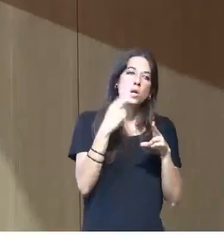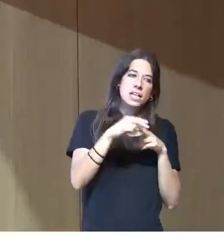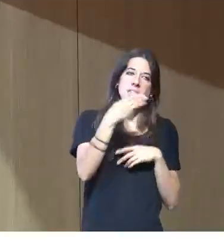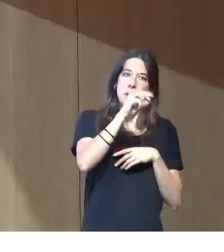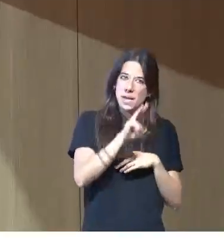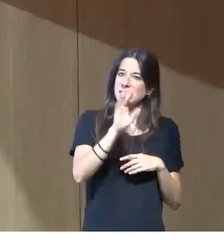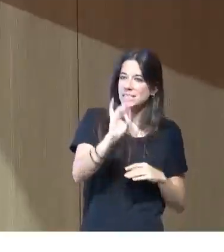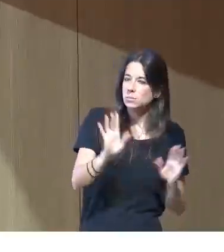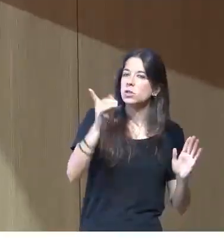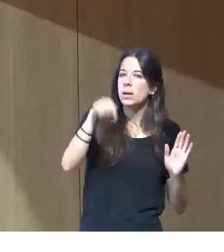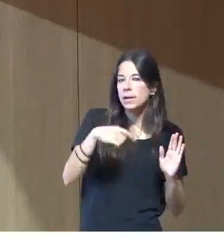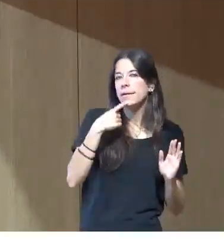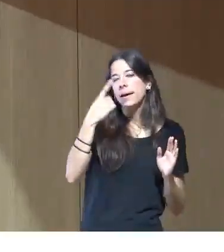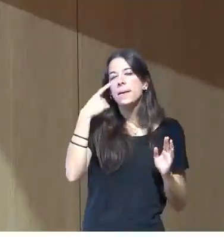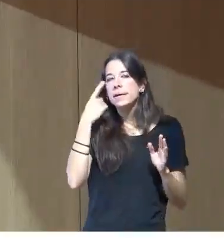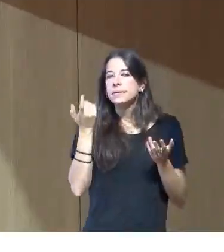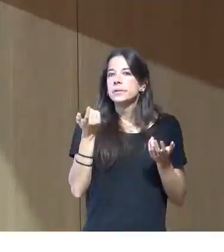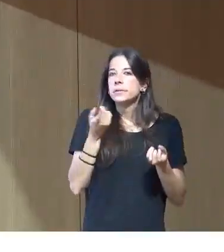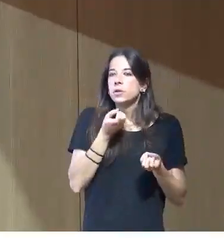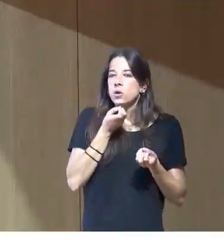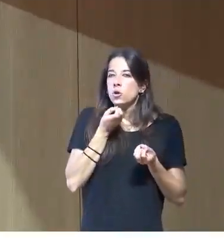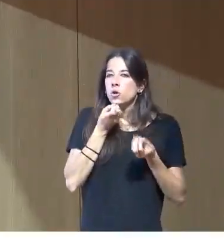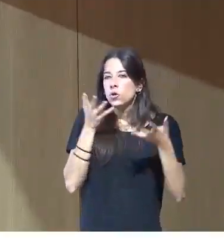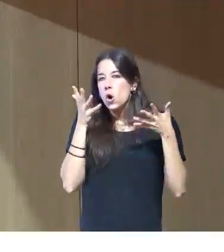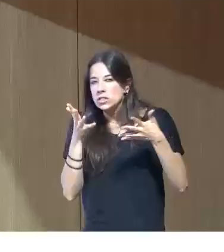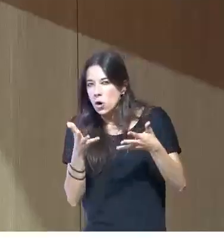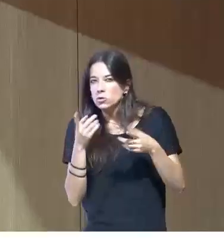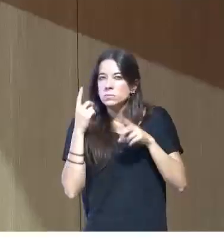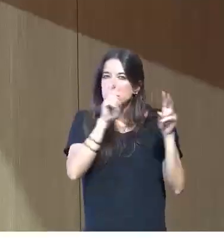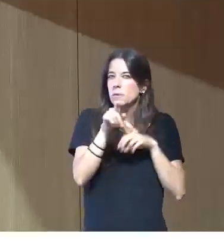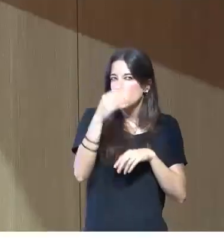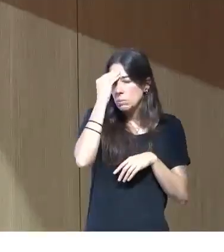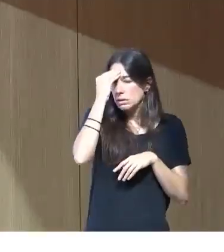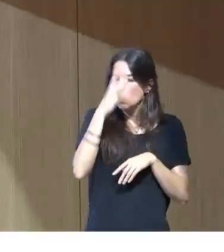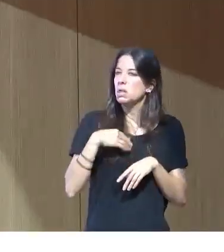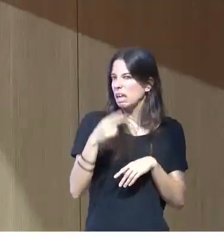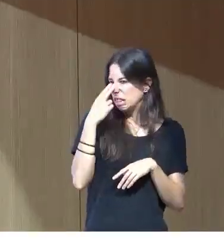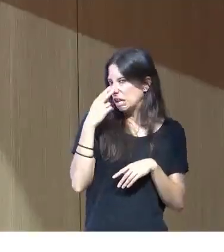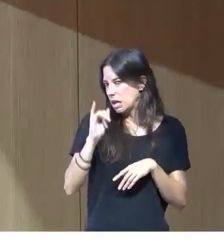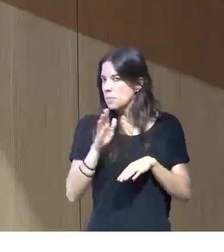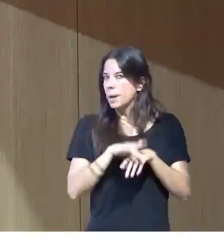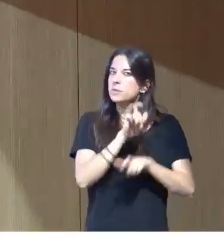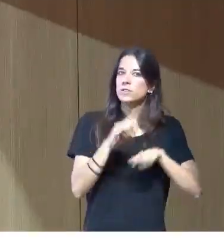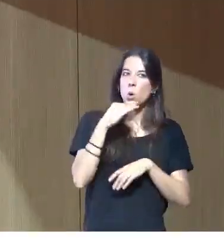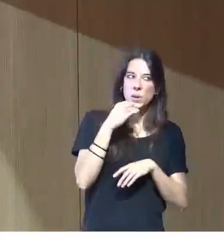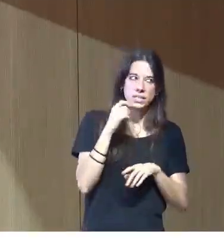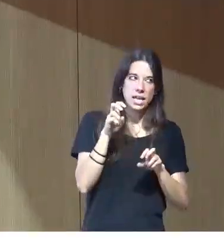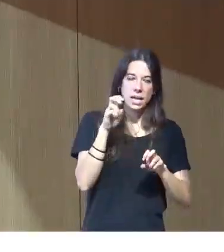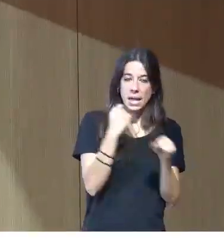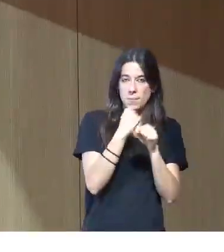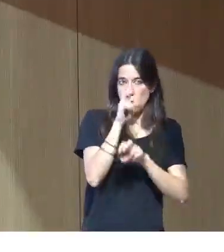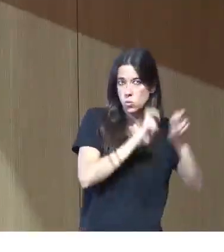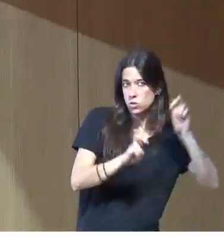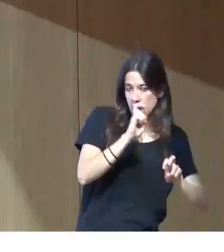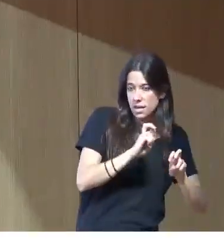consejos o cuestiones que tú veas que pueden ser de interés pues para los jóvenes que buscan empleo y que son los que